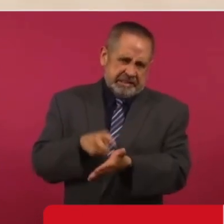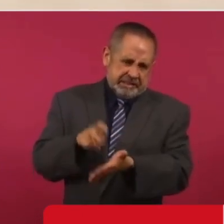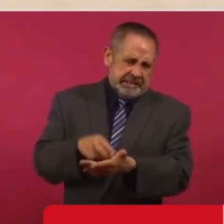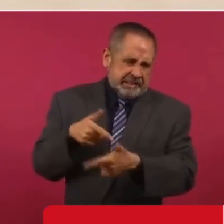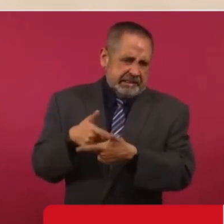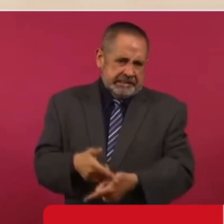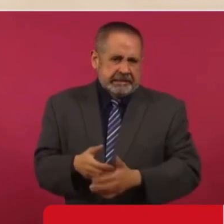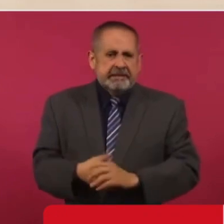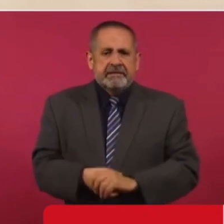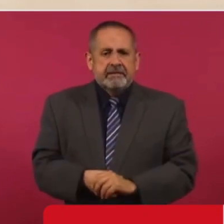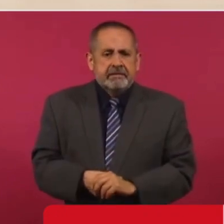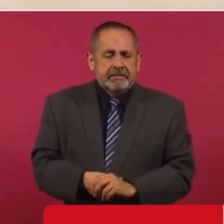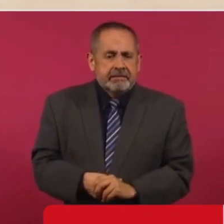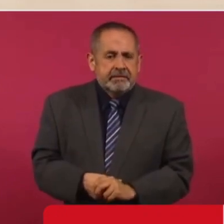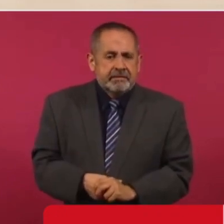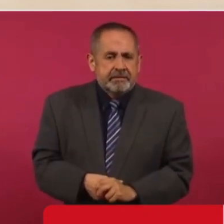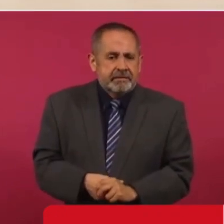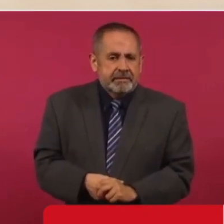Es